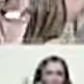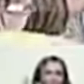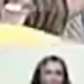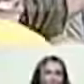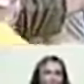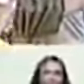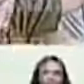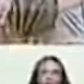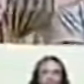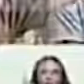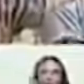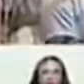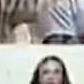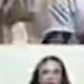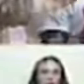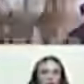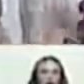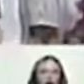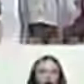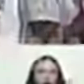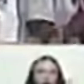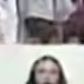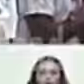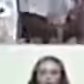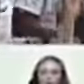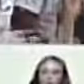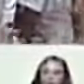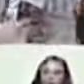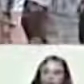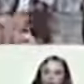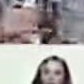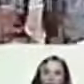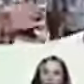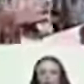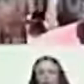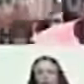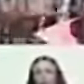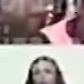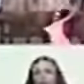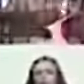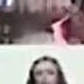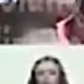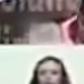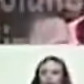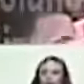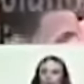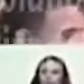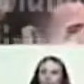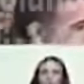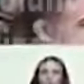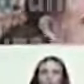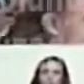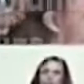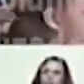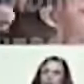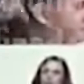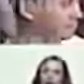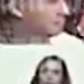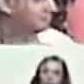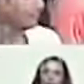primera secretaria general de la juventud del partido socialista unido de venezuela que viva la